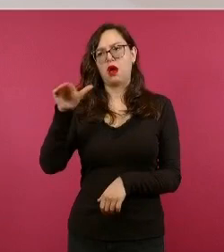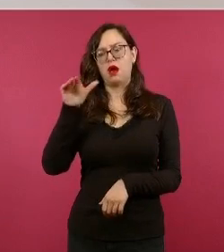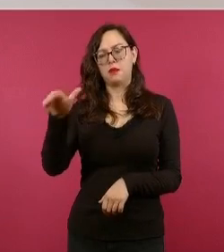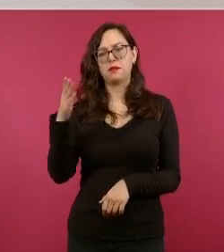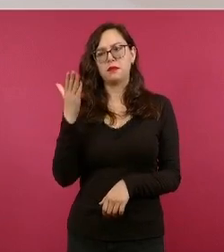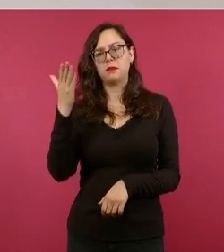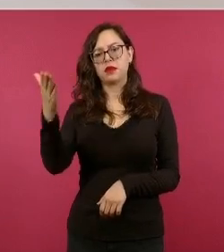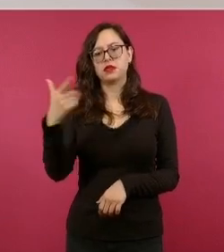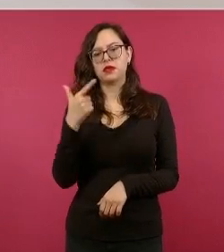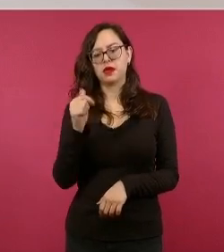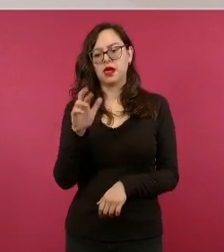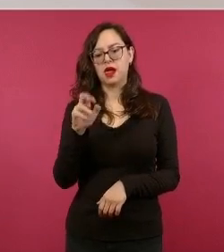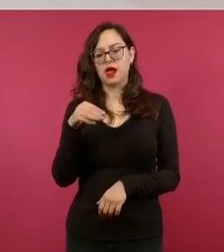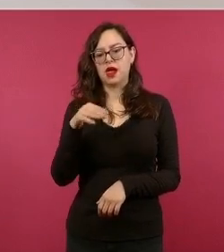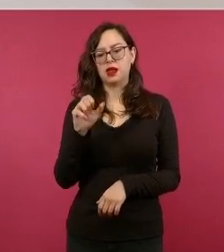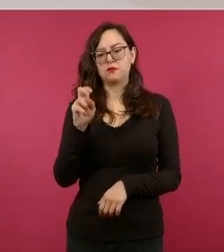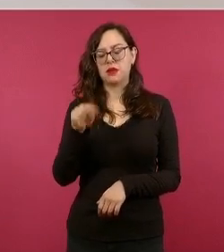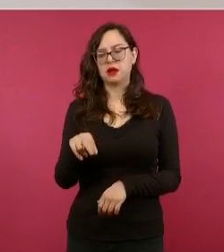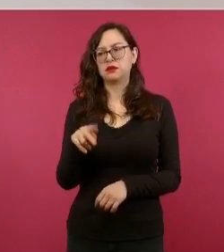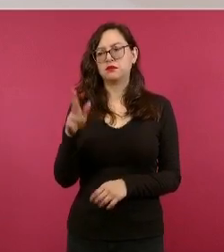una represa